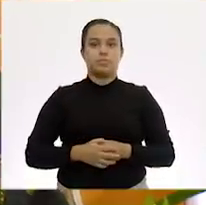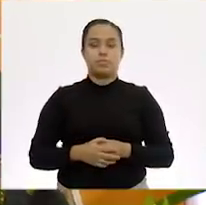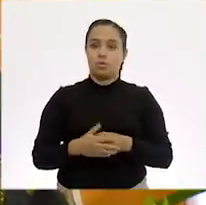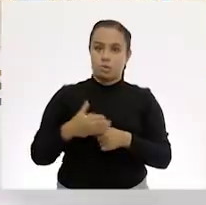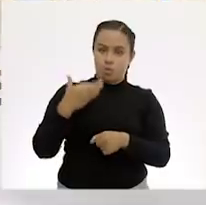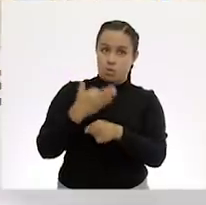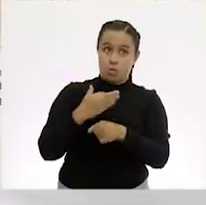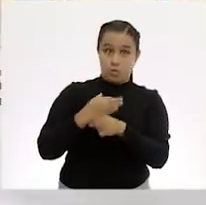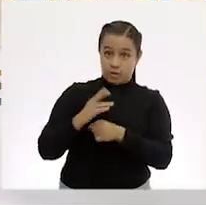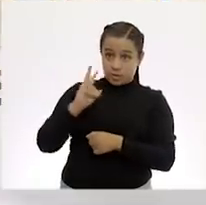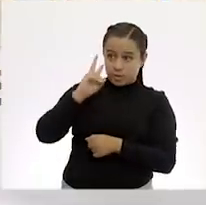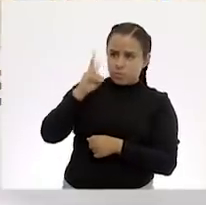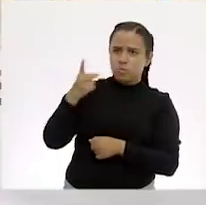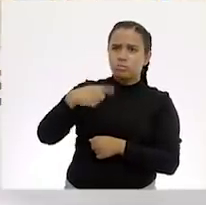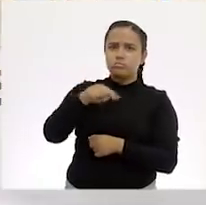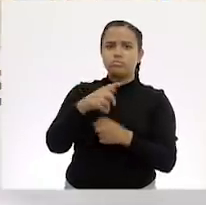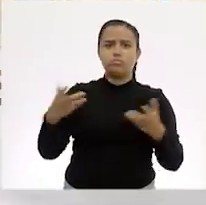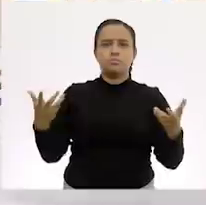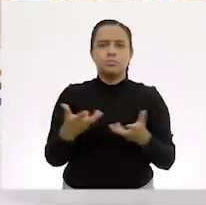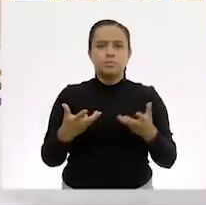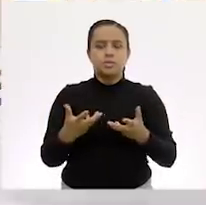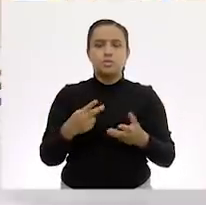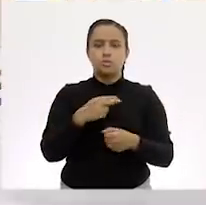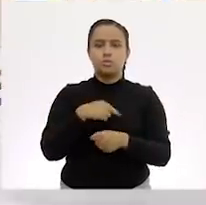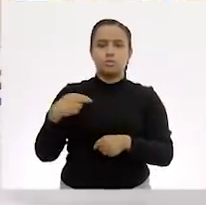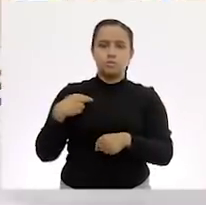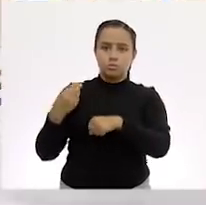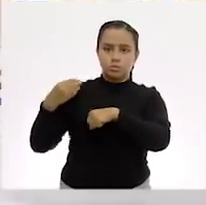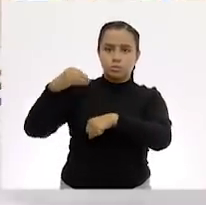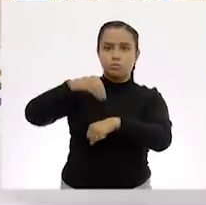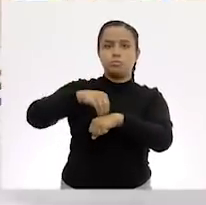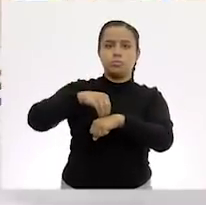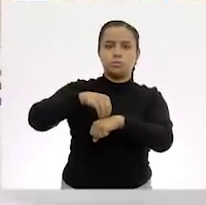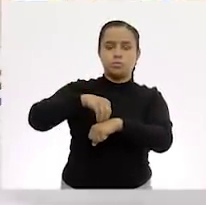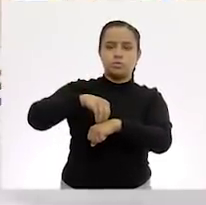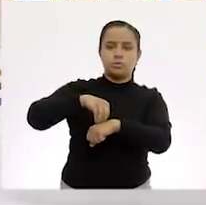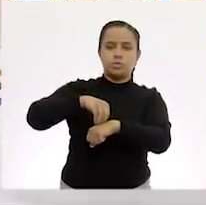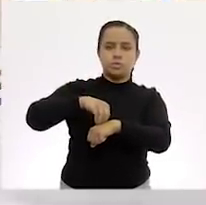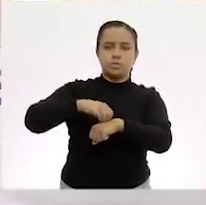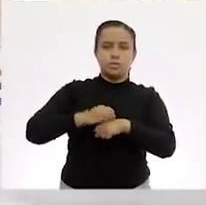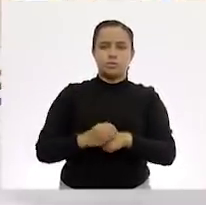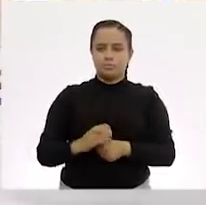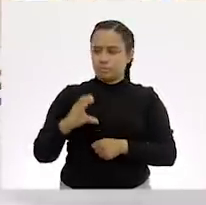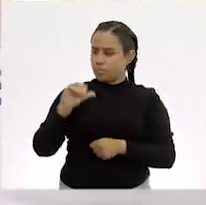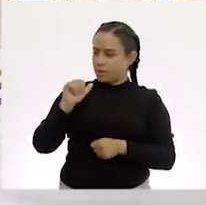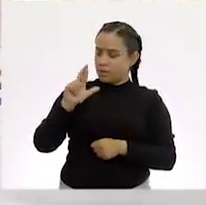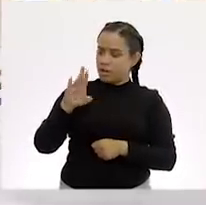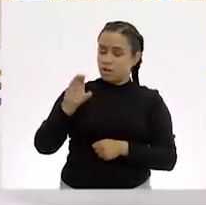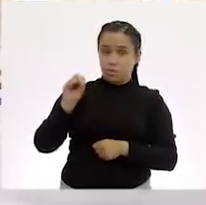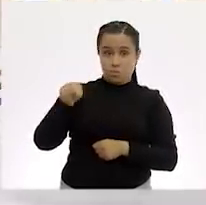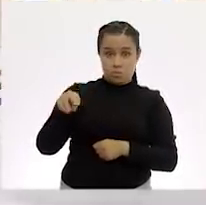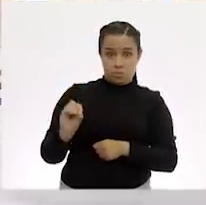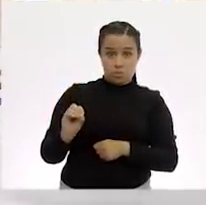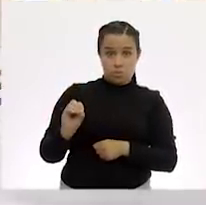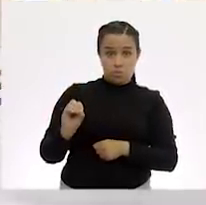ahorita vas a ver lo que vamos a hacer. Estamos poniendo los carbonos.